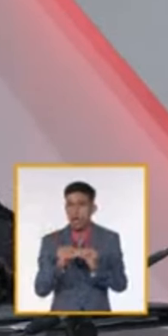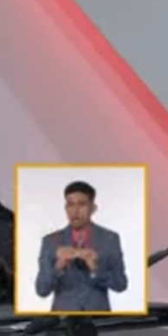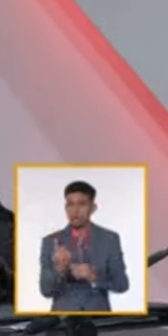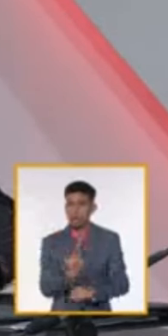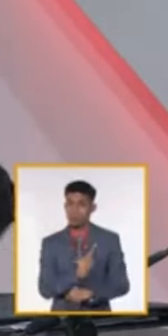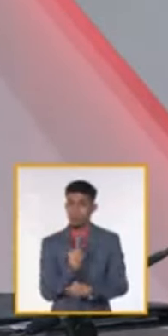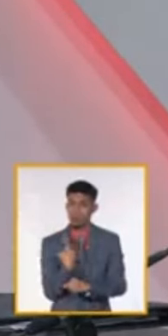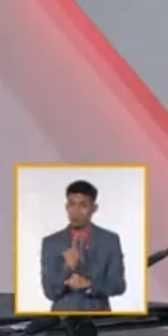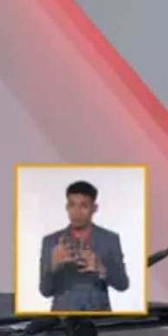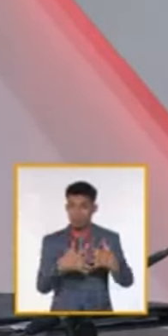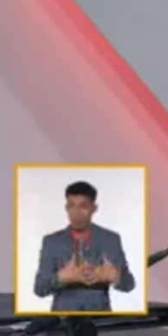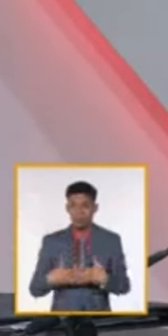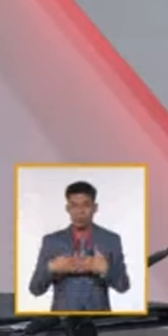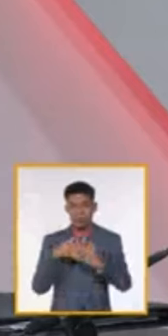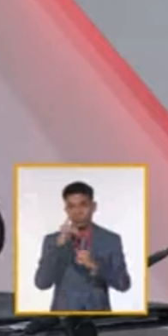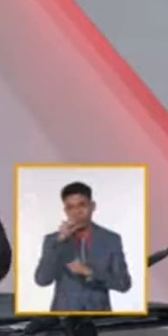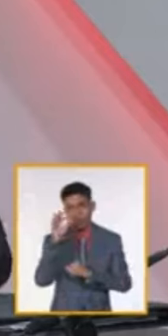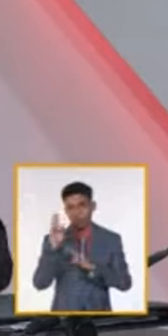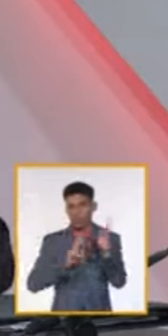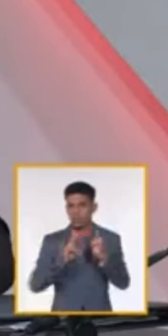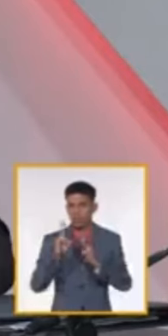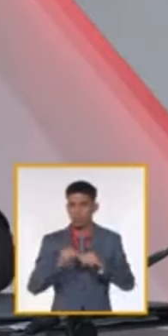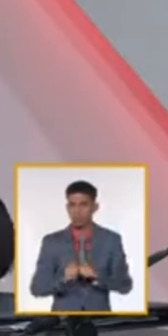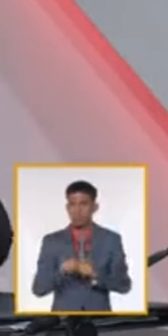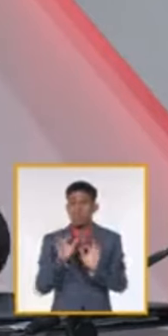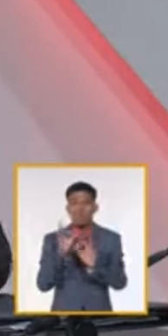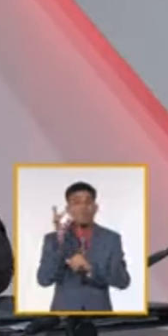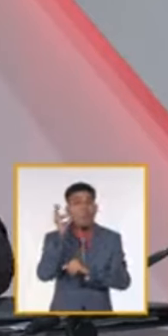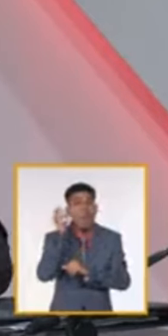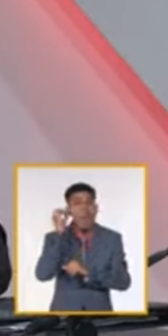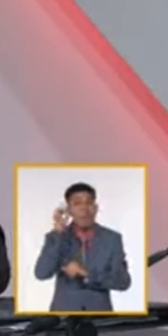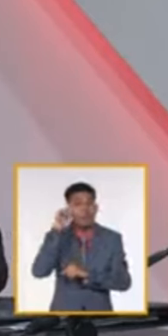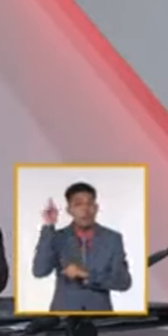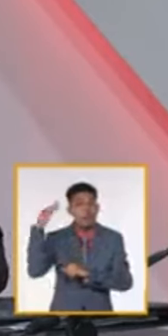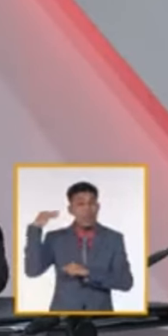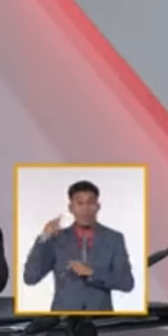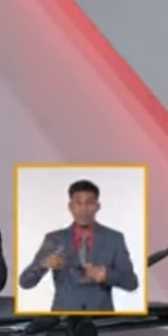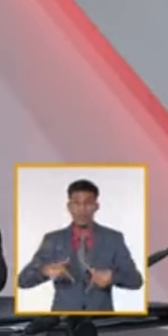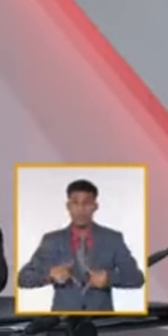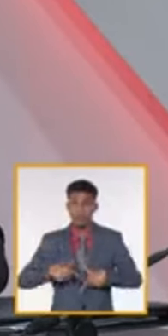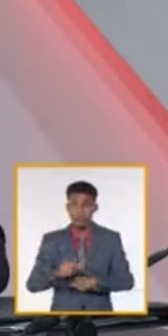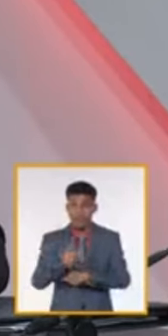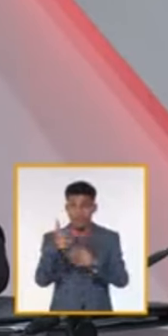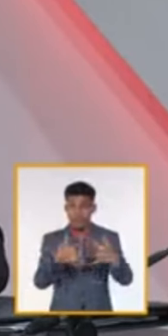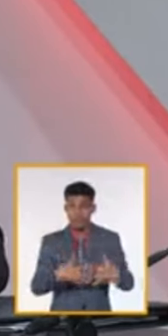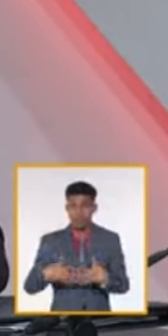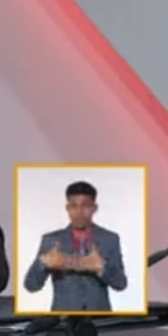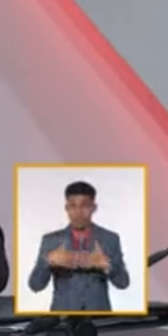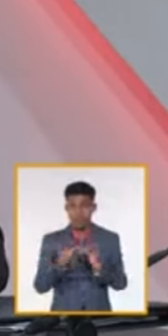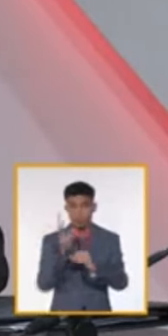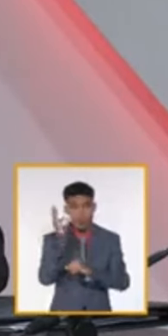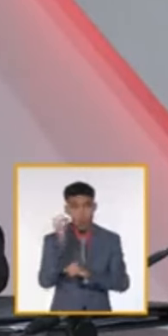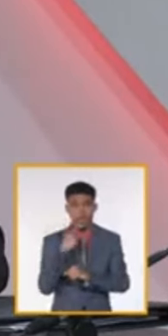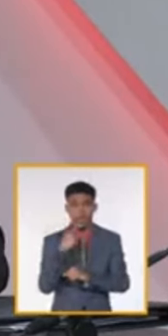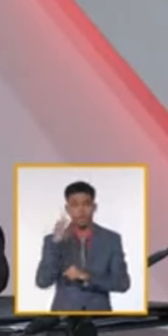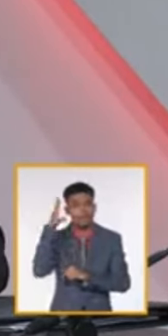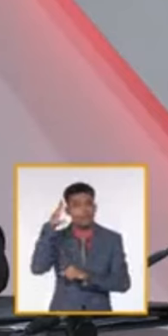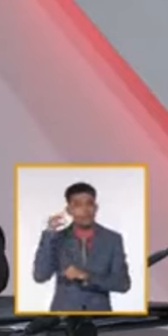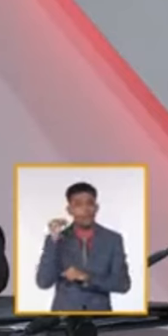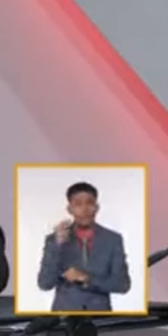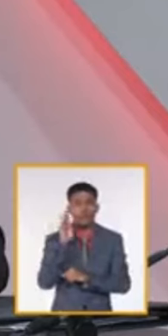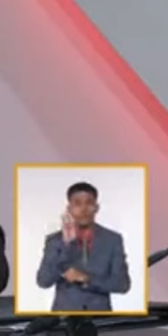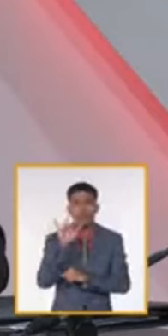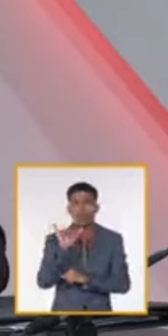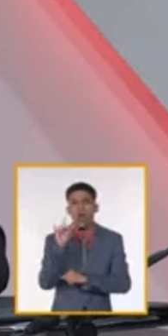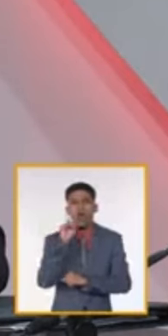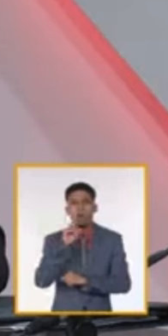lo tanto. Y veíamos ahora a Hillary, pero lo hizo Trump, lo hizo el propio Biden. Es decir, hay una pudiéramos decir,